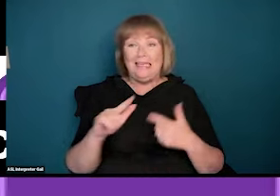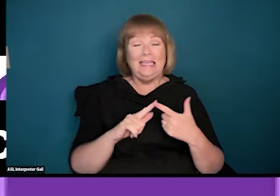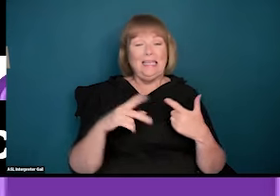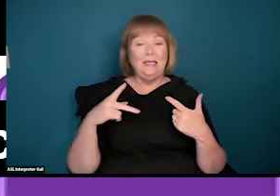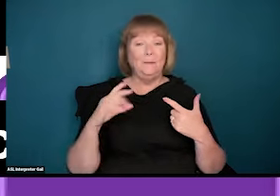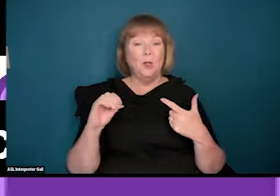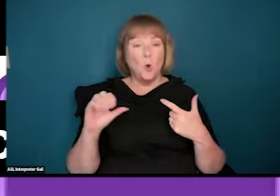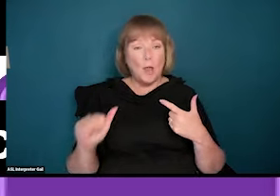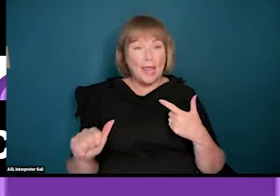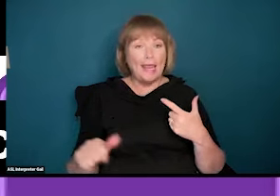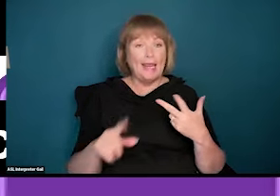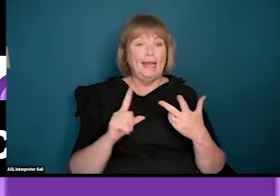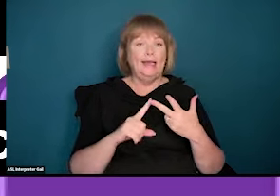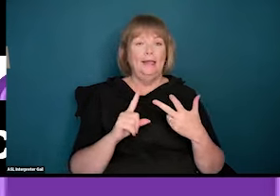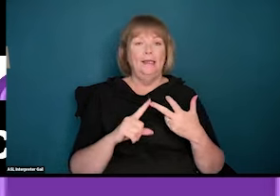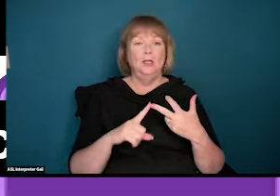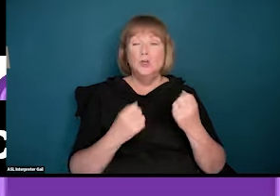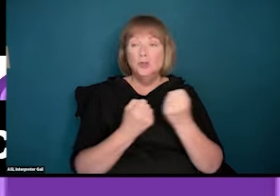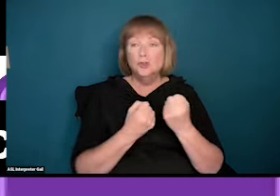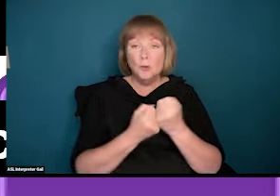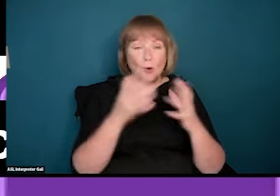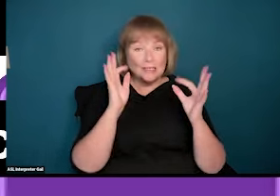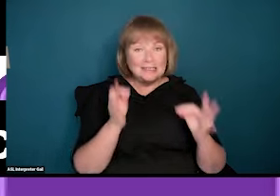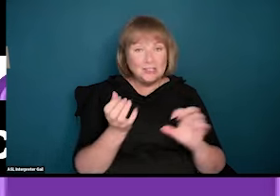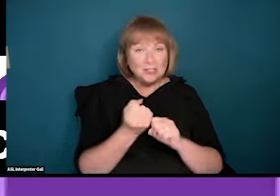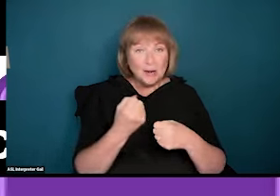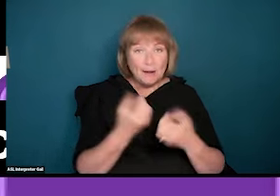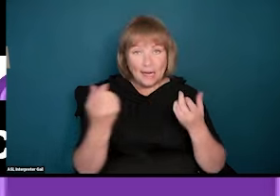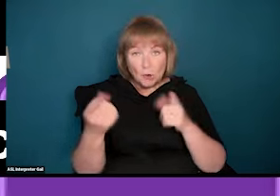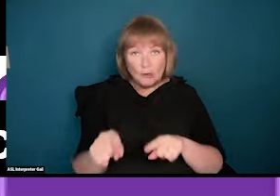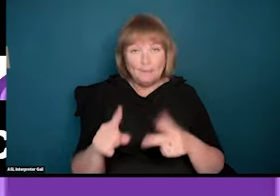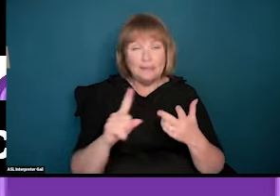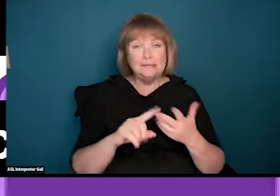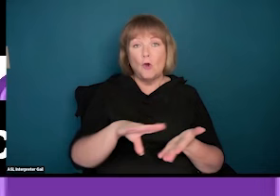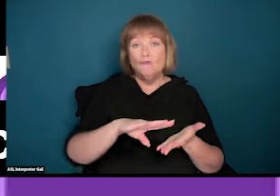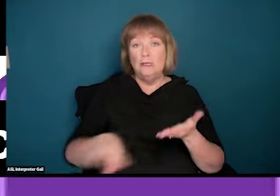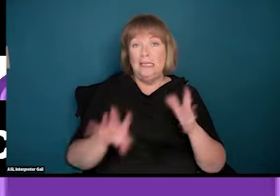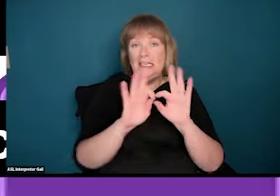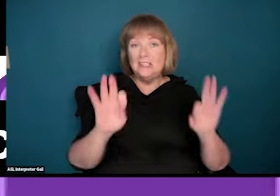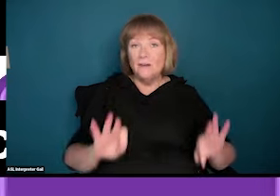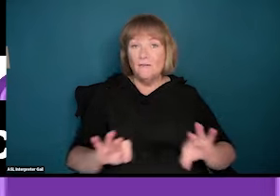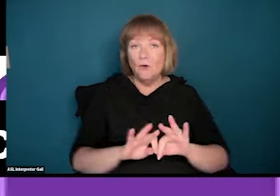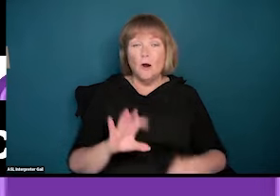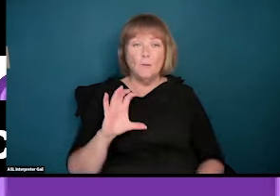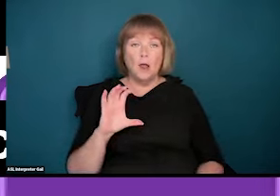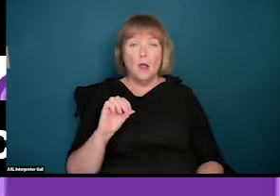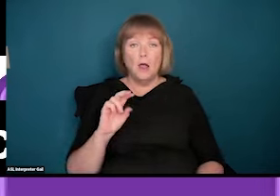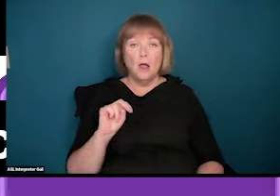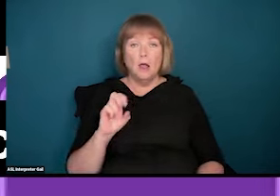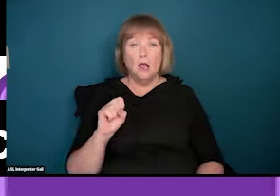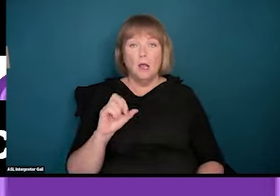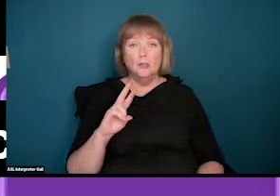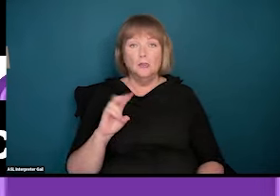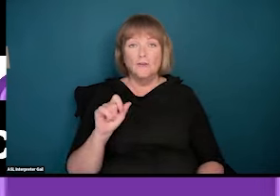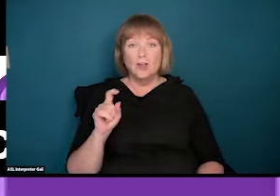hablamos, el repago, poderes de abogado, apoyar, toma de decisiones apoyadas y sus